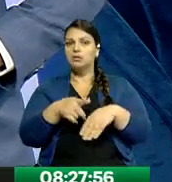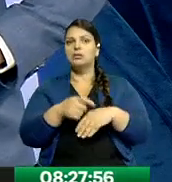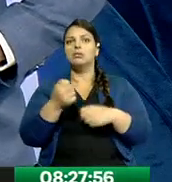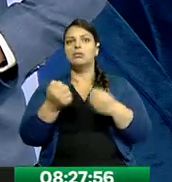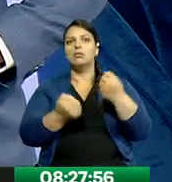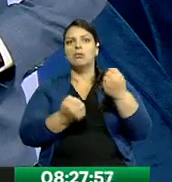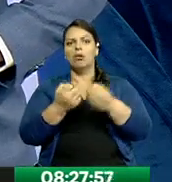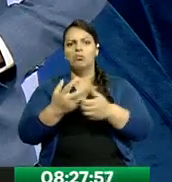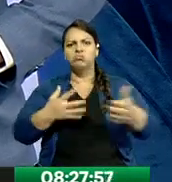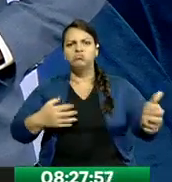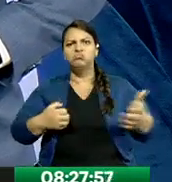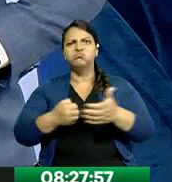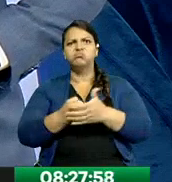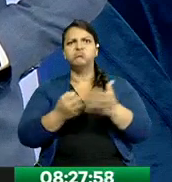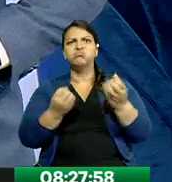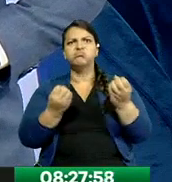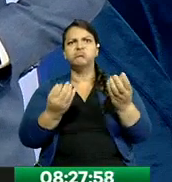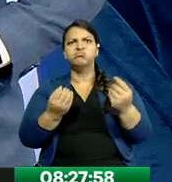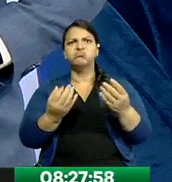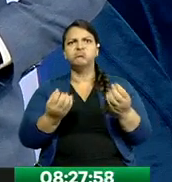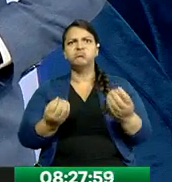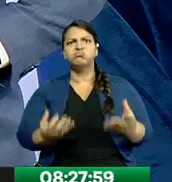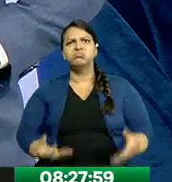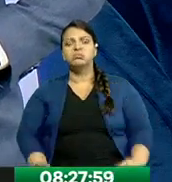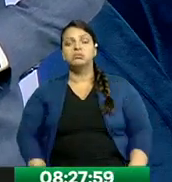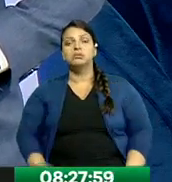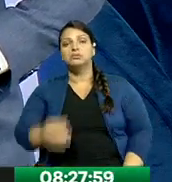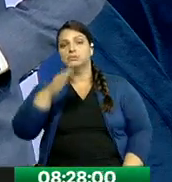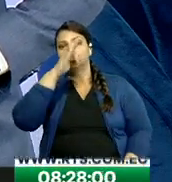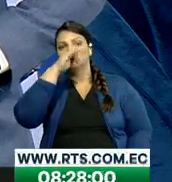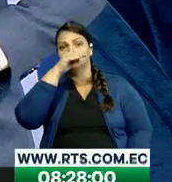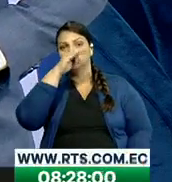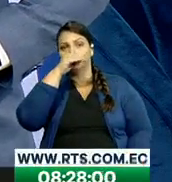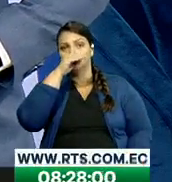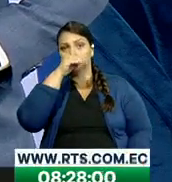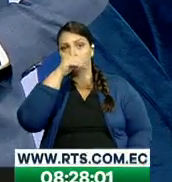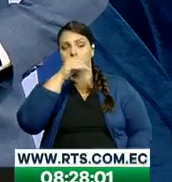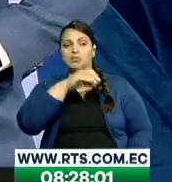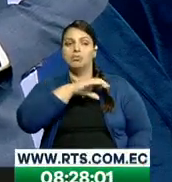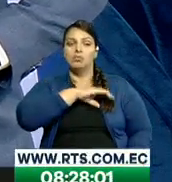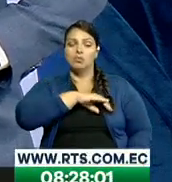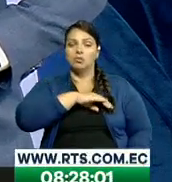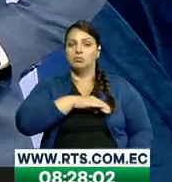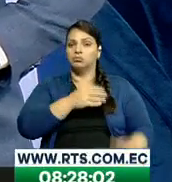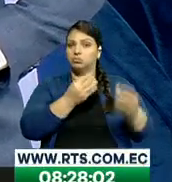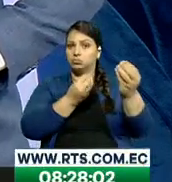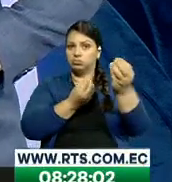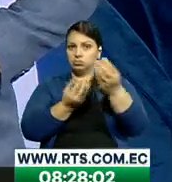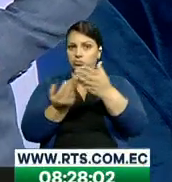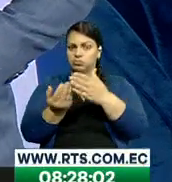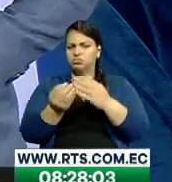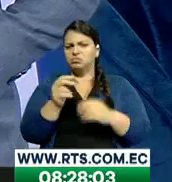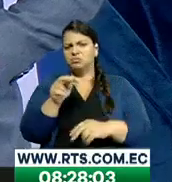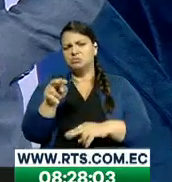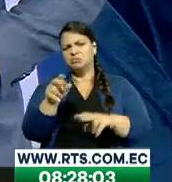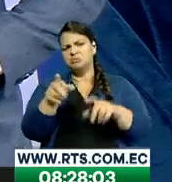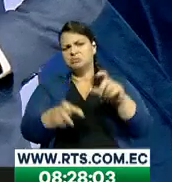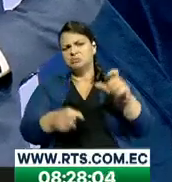los mismos que fueron reportados por los agentes de tránsito y la Policía Nacional. Varias personas resultaron heridas.